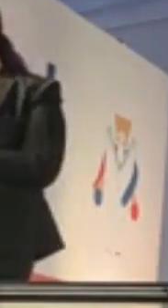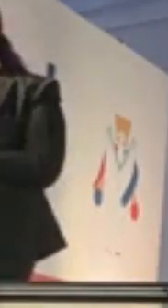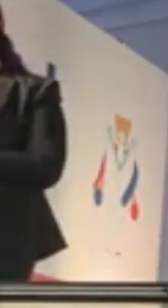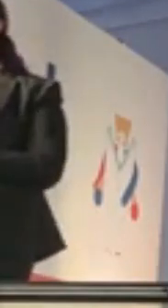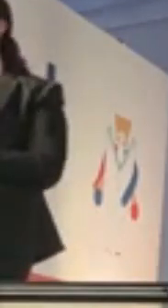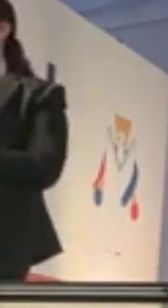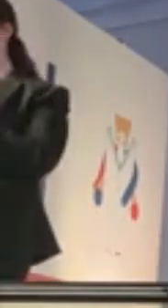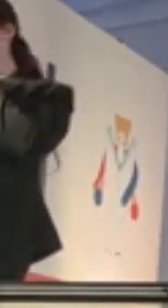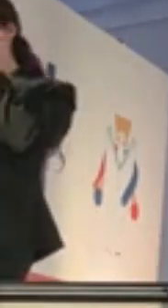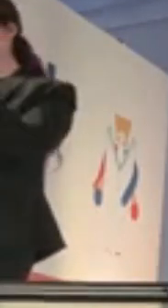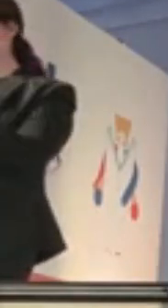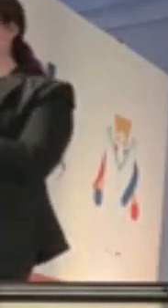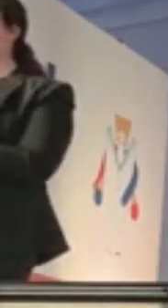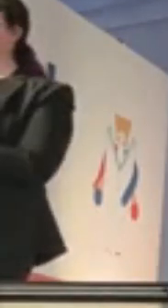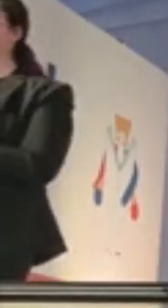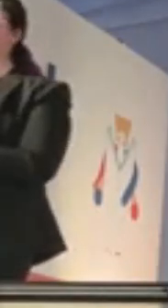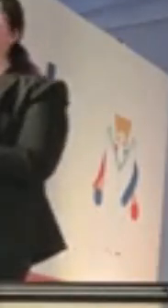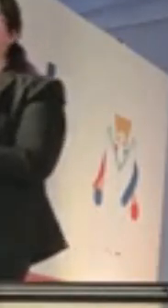de la UNAM.